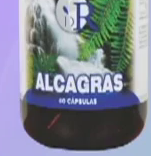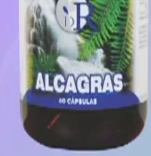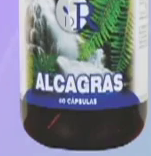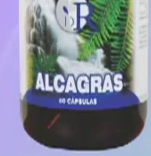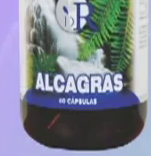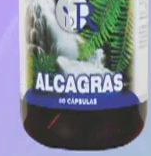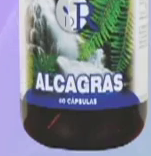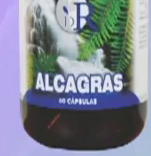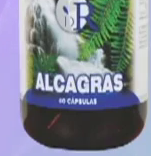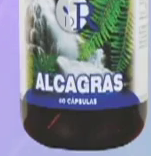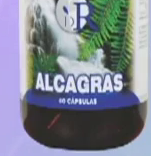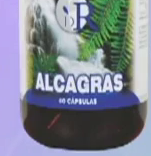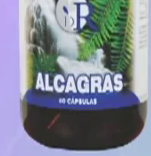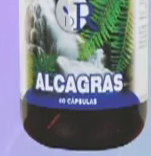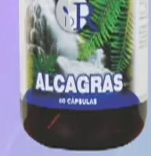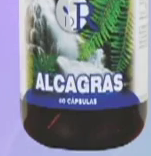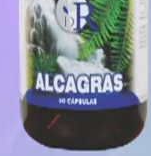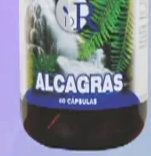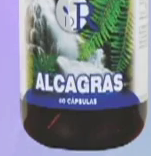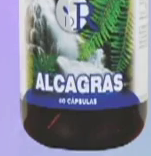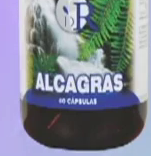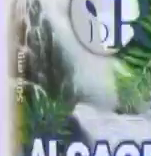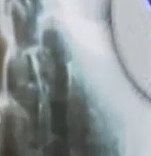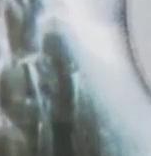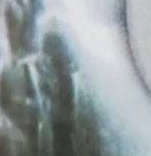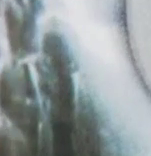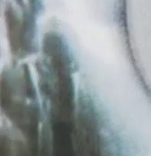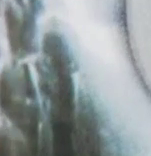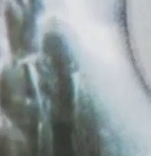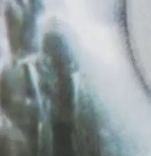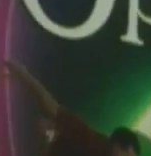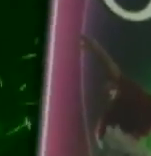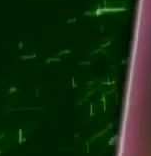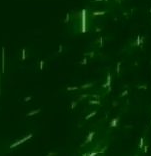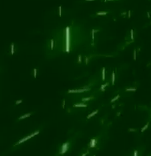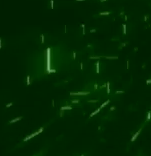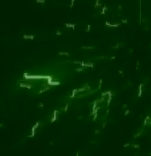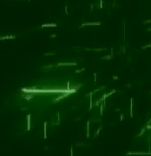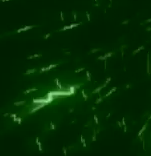alcachofa, pregunte por alcagras, de Medicamentos Dr. Rojas.